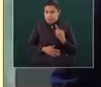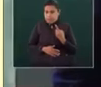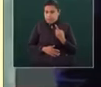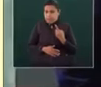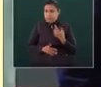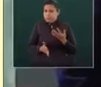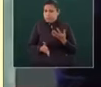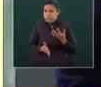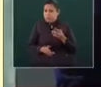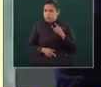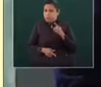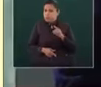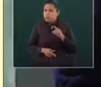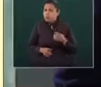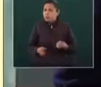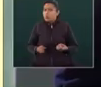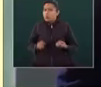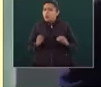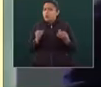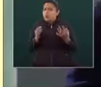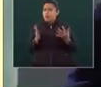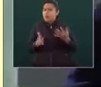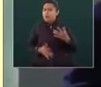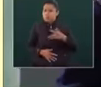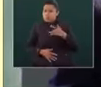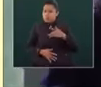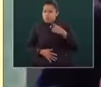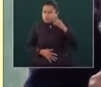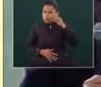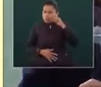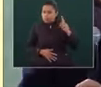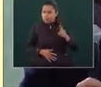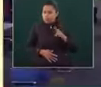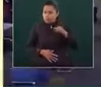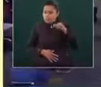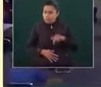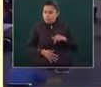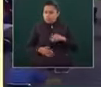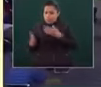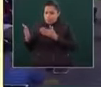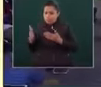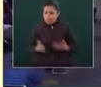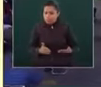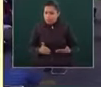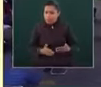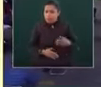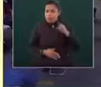¿Cuánto es esto? Llegan a Zacatecas en promedio